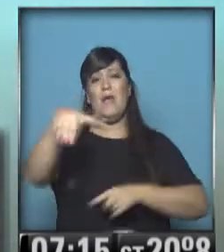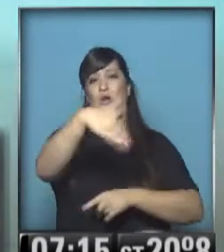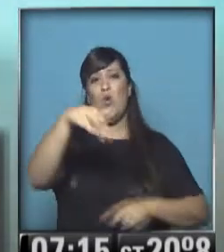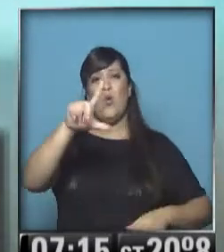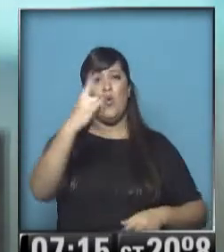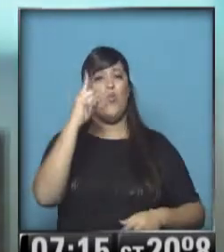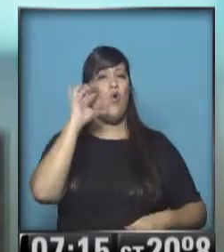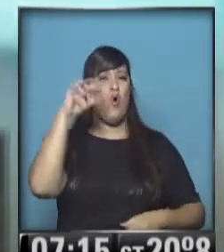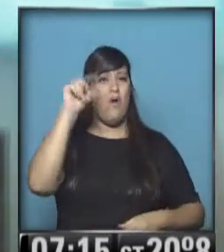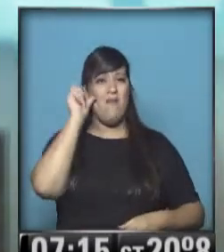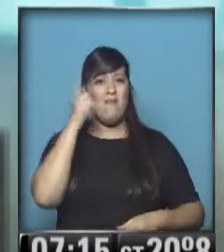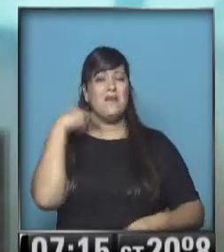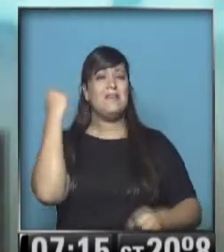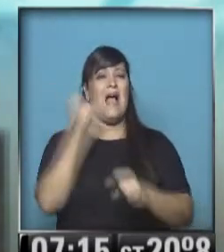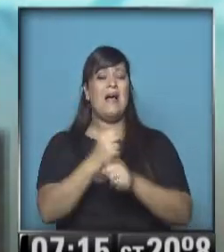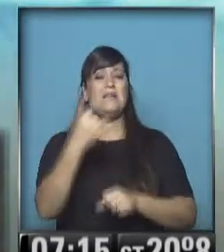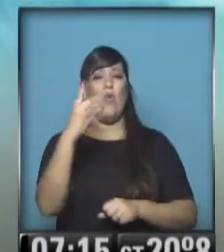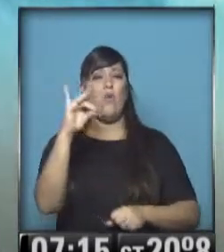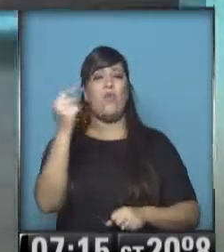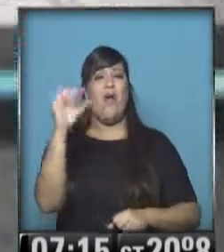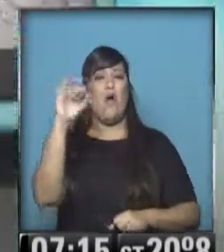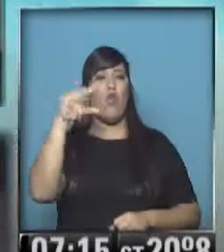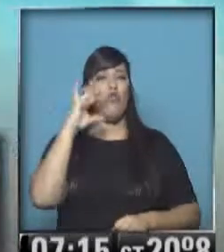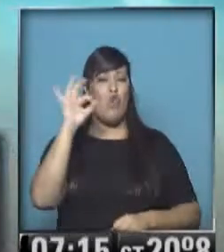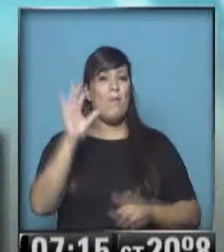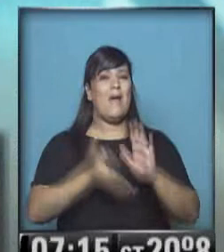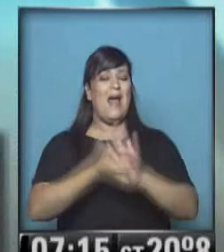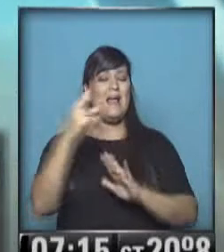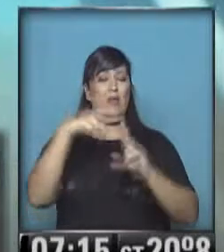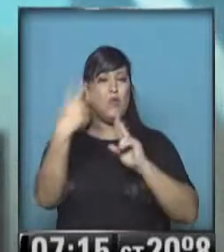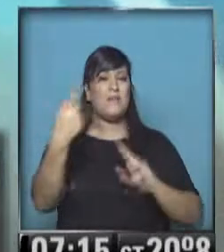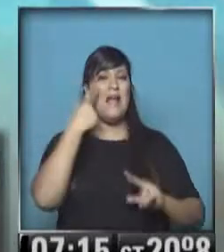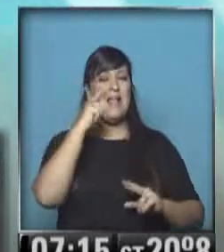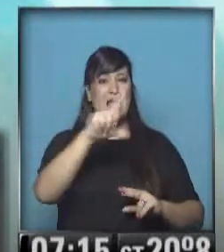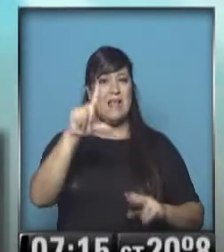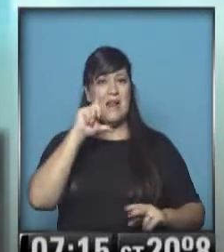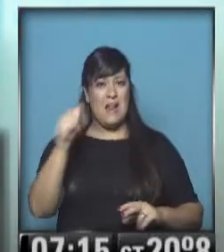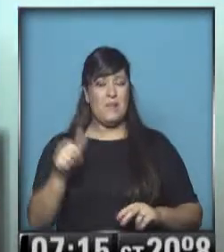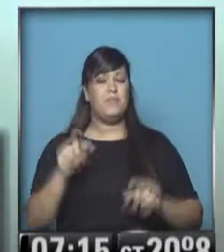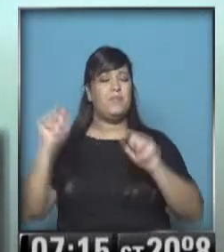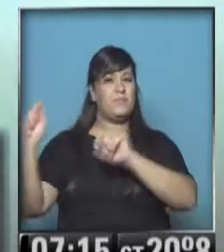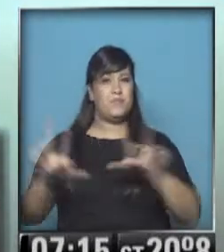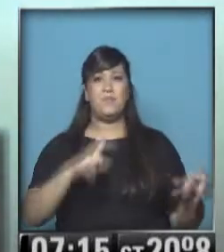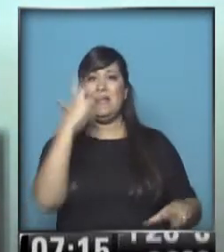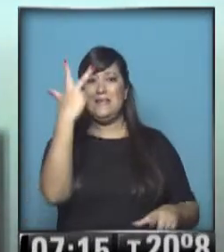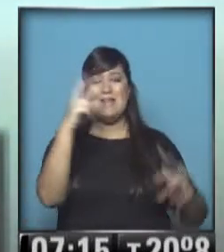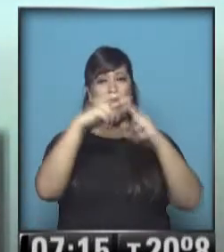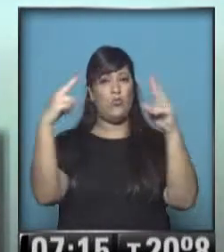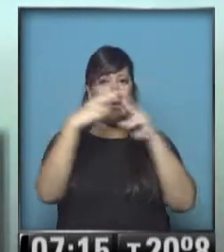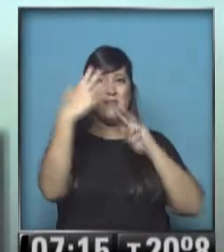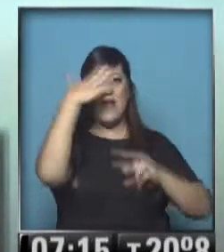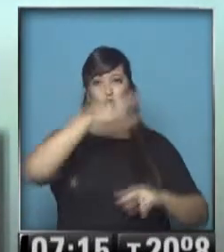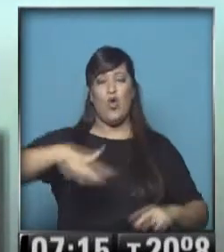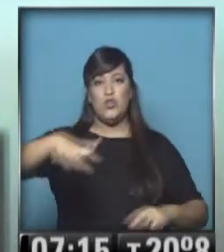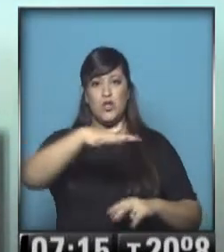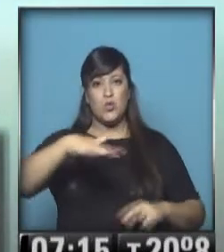menos hasta Udaondo rumbo a la autopista Ilia. Y las autopistas urbanas, hablamos de Perito Moreno y 25 de Mayo, la zona